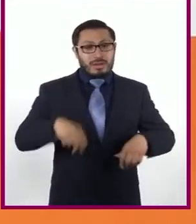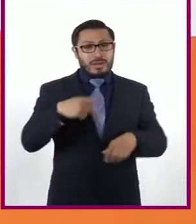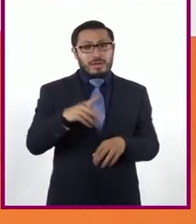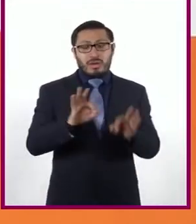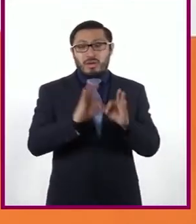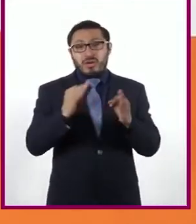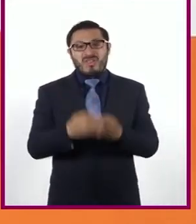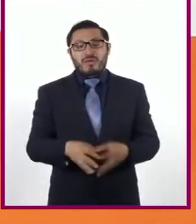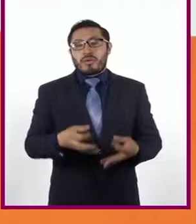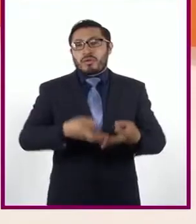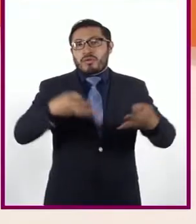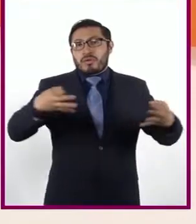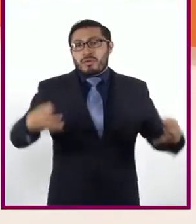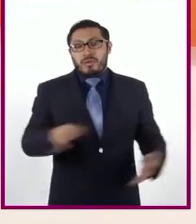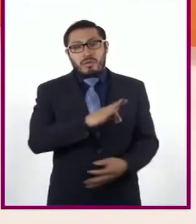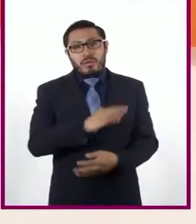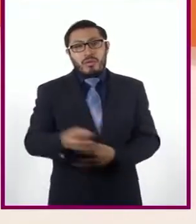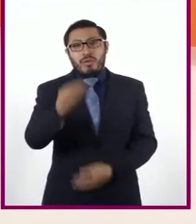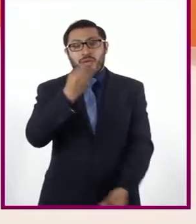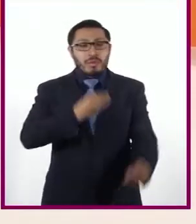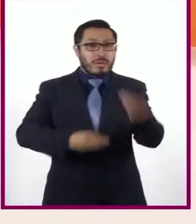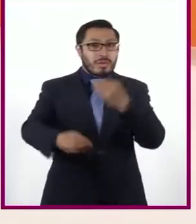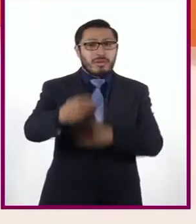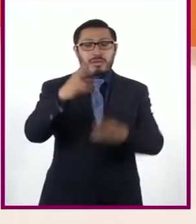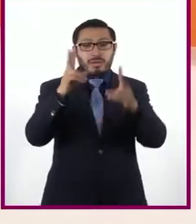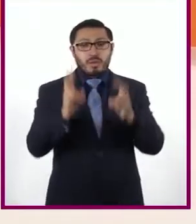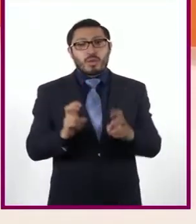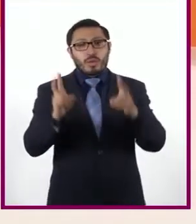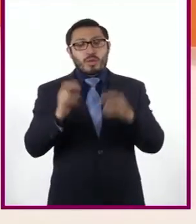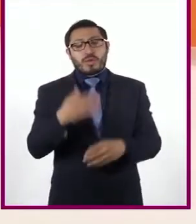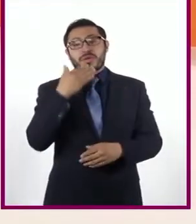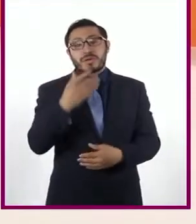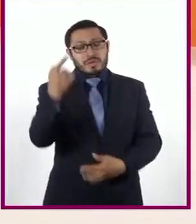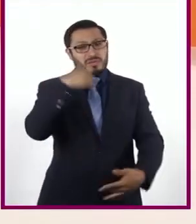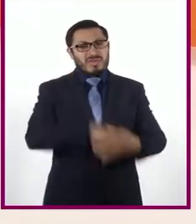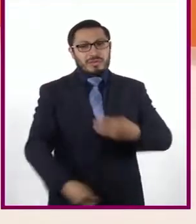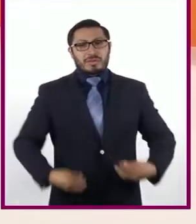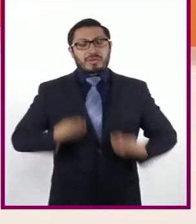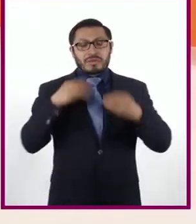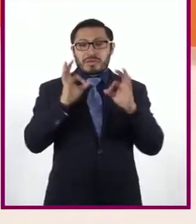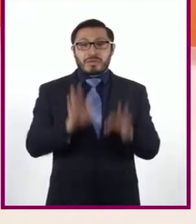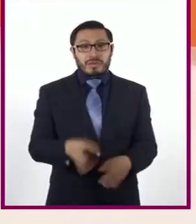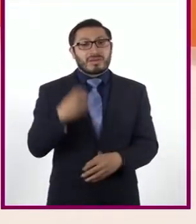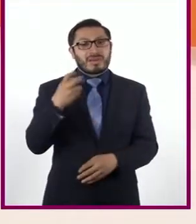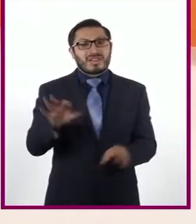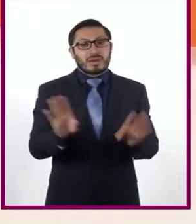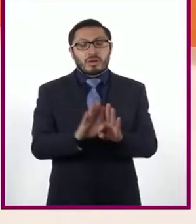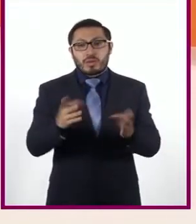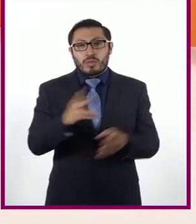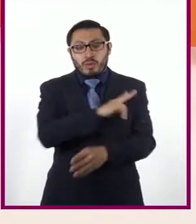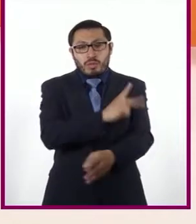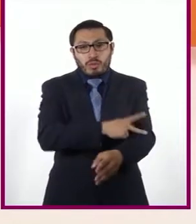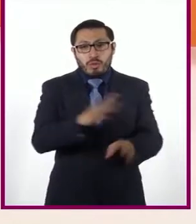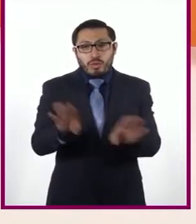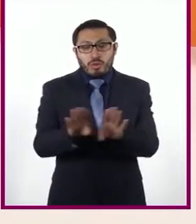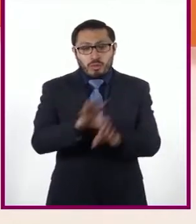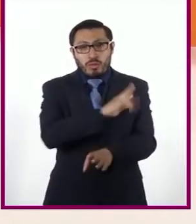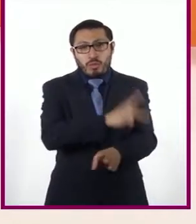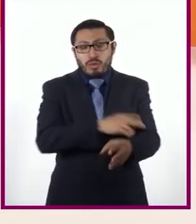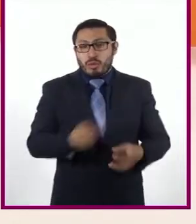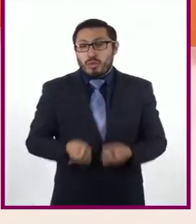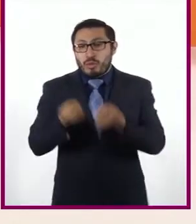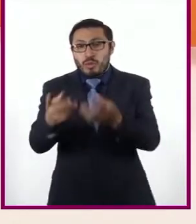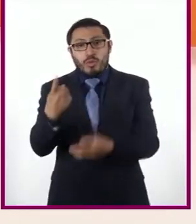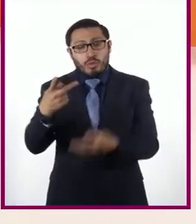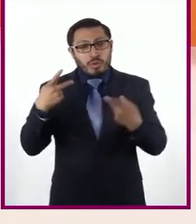frutos de la tierra puedan nutrirse a sí mismos y vivir satisfechos, es conferir todo su poder y fortaleza a un